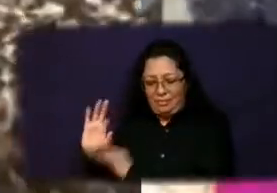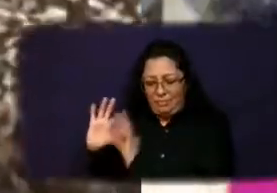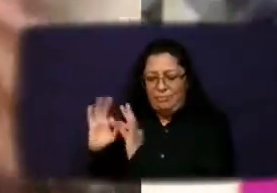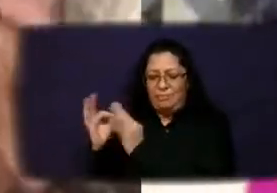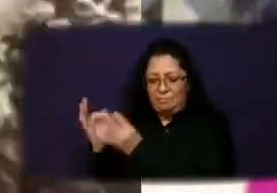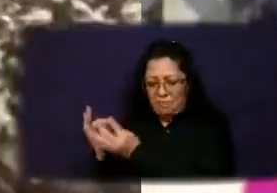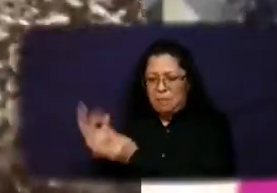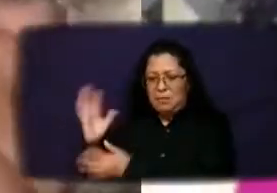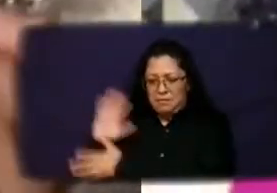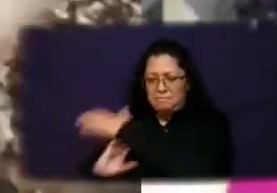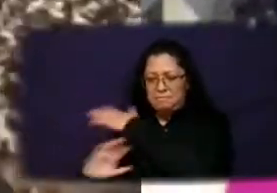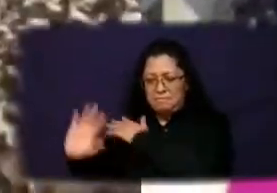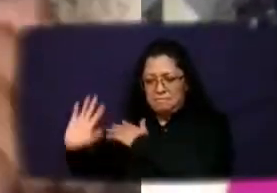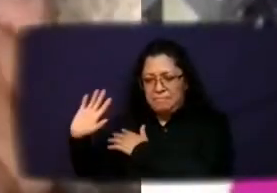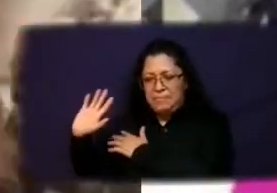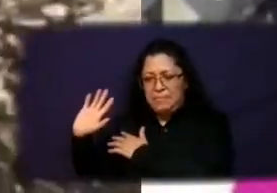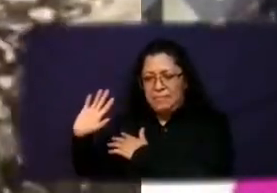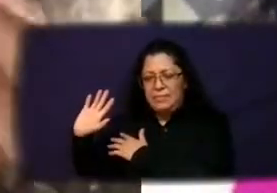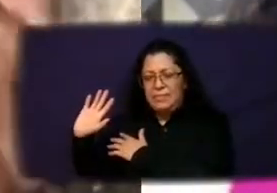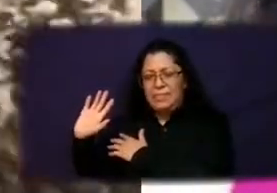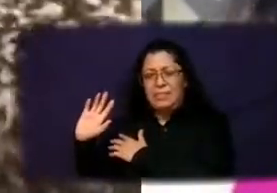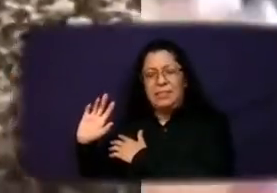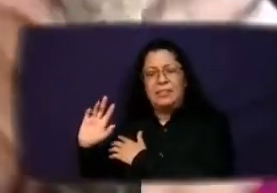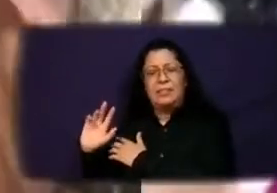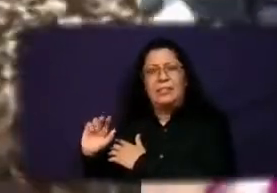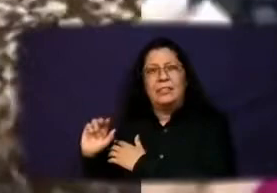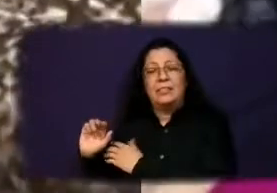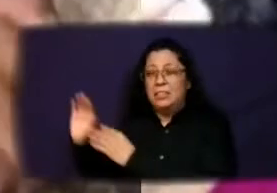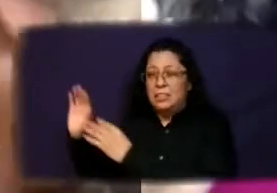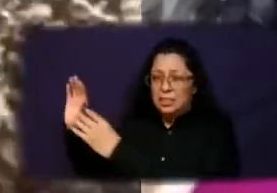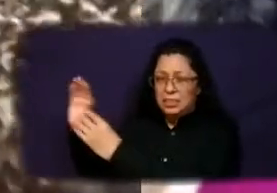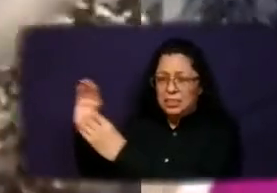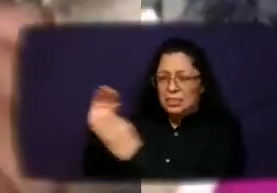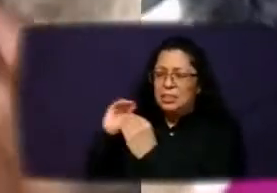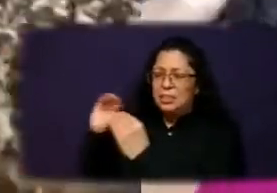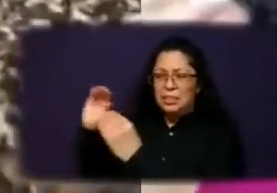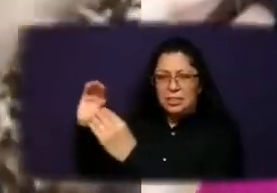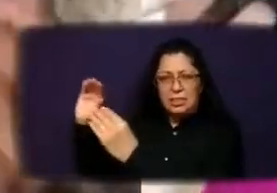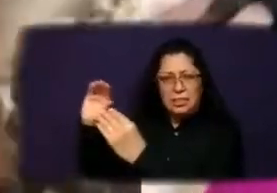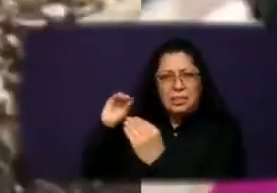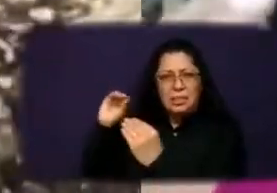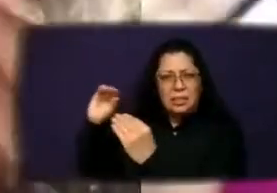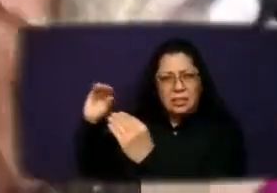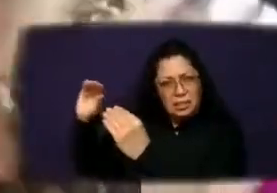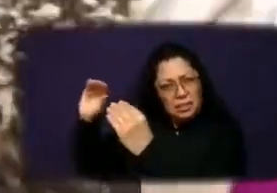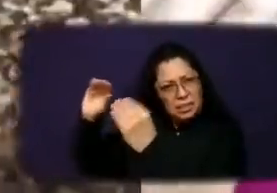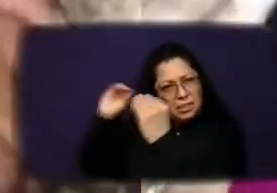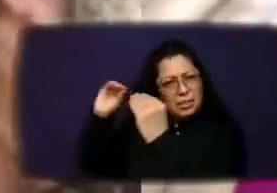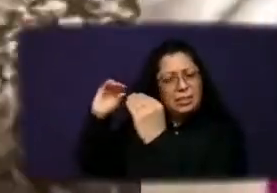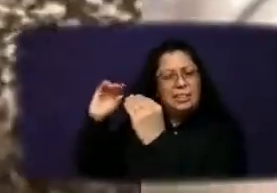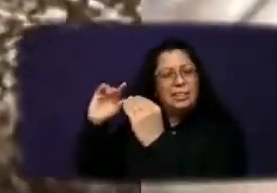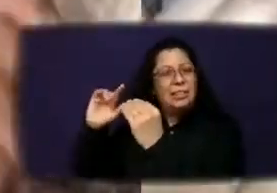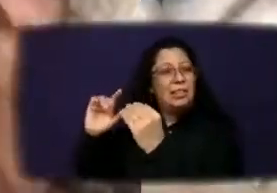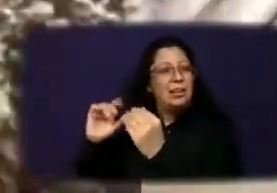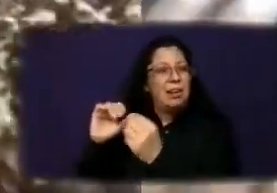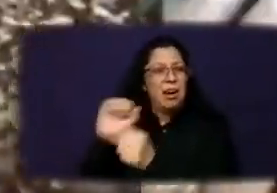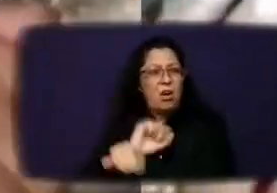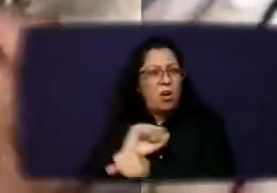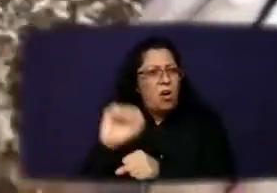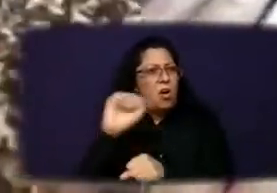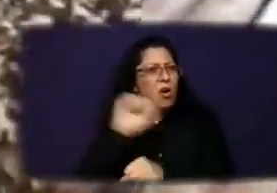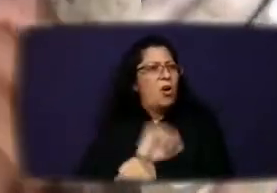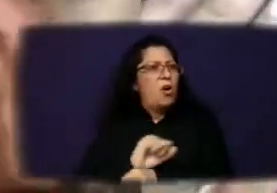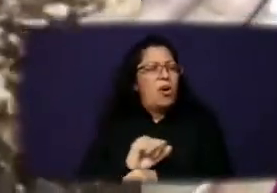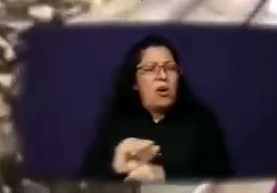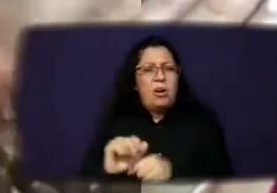Nuestros ancestros nos mostraron cómo trabajar la tierra con nuestras